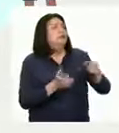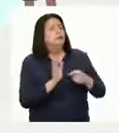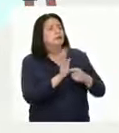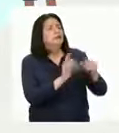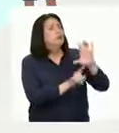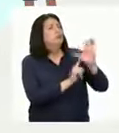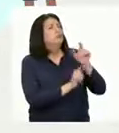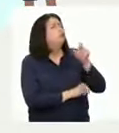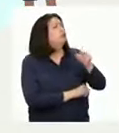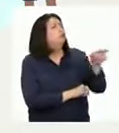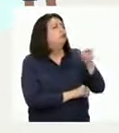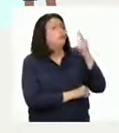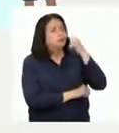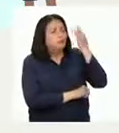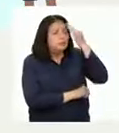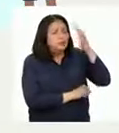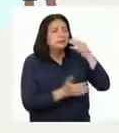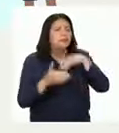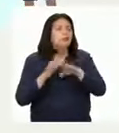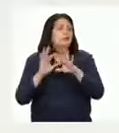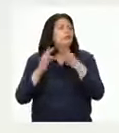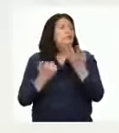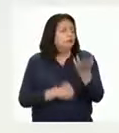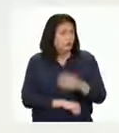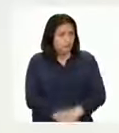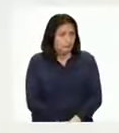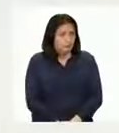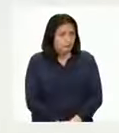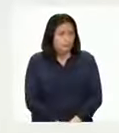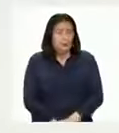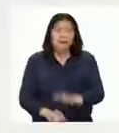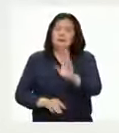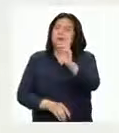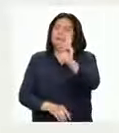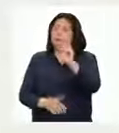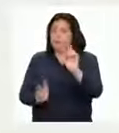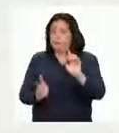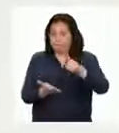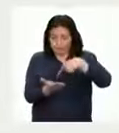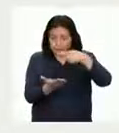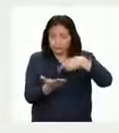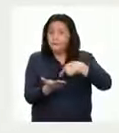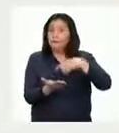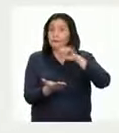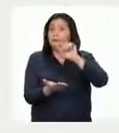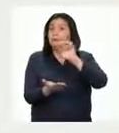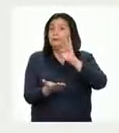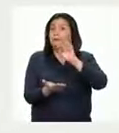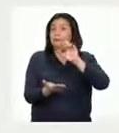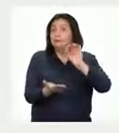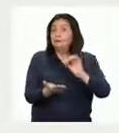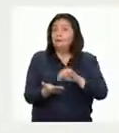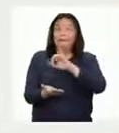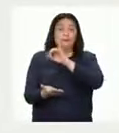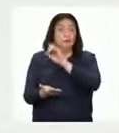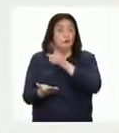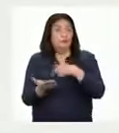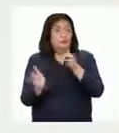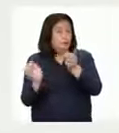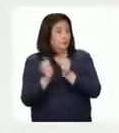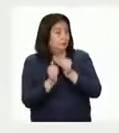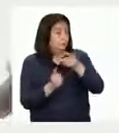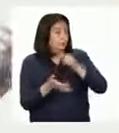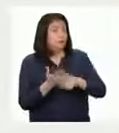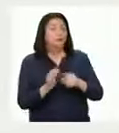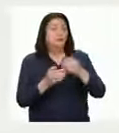culturales conocen ustedes en sus familias? Profesora, Alberto y Julia, quienes nos acompañarán hoy para elaborar nuestro